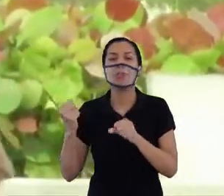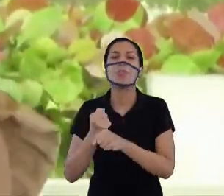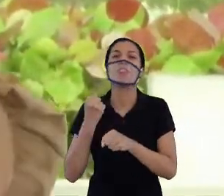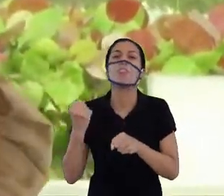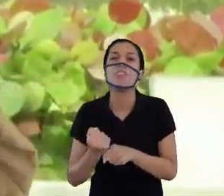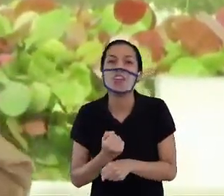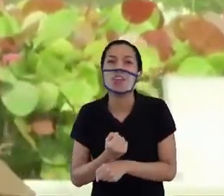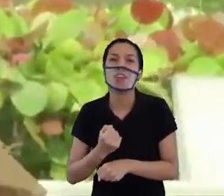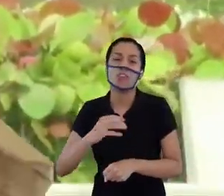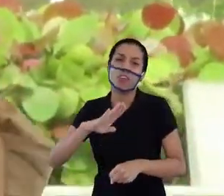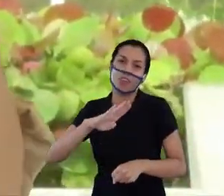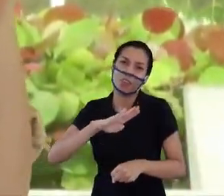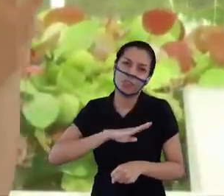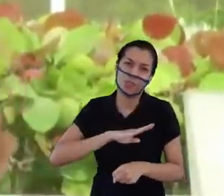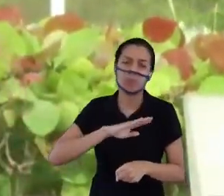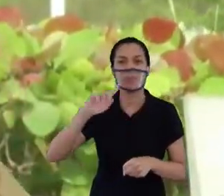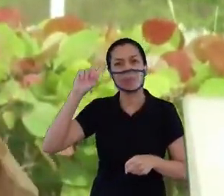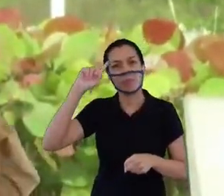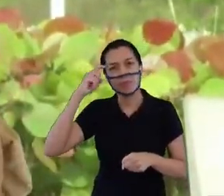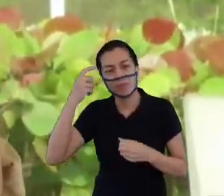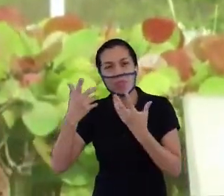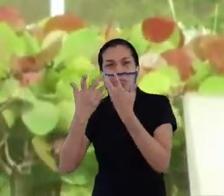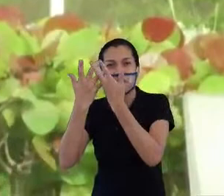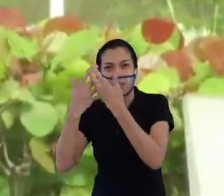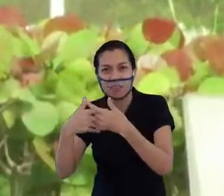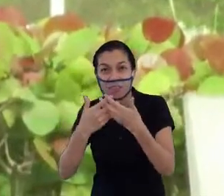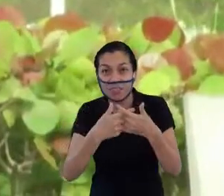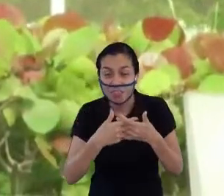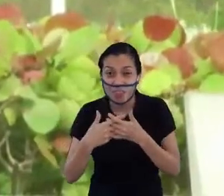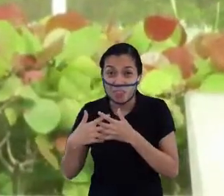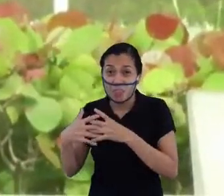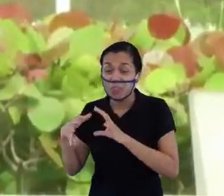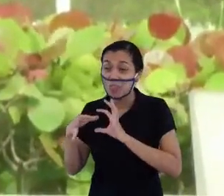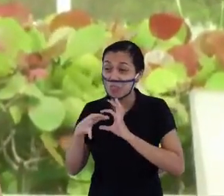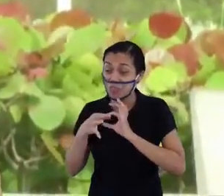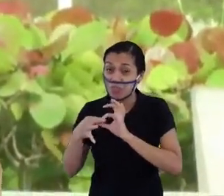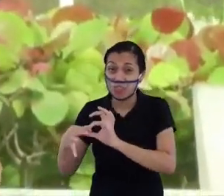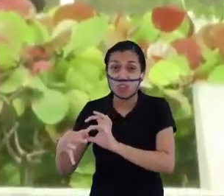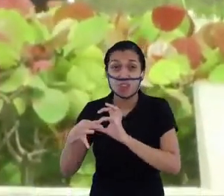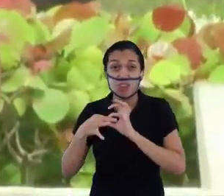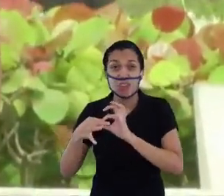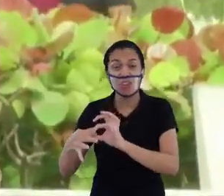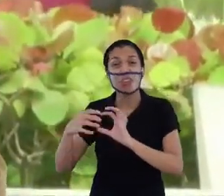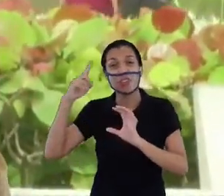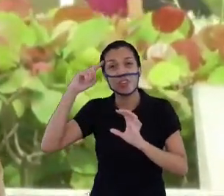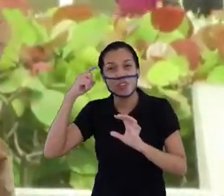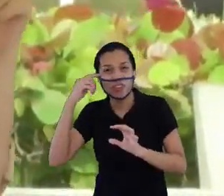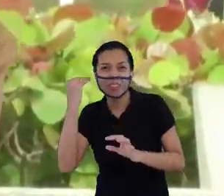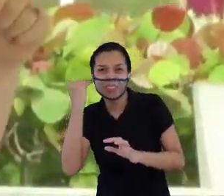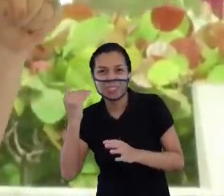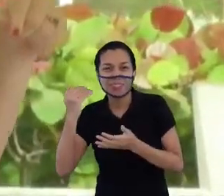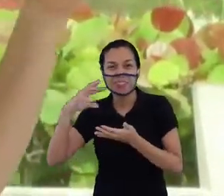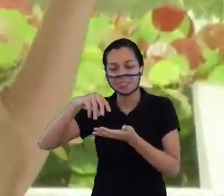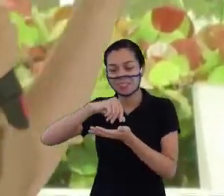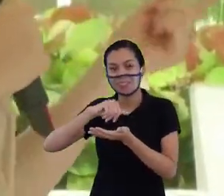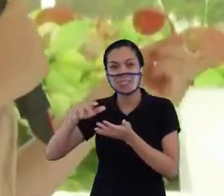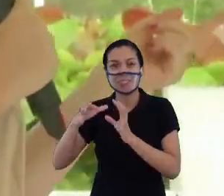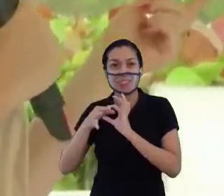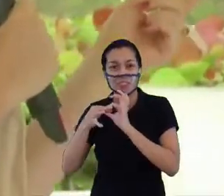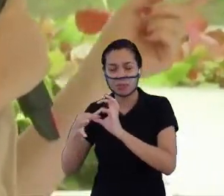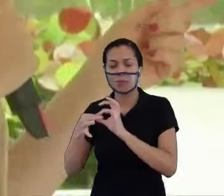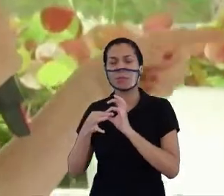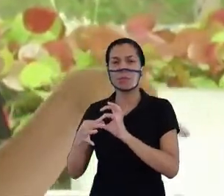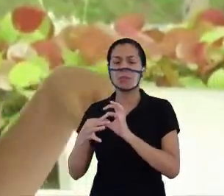privado, empresarios, emprendedores, academia. Ha sido la capacidad de ponernos en el zapato del